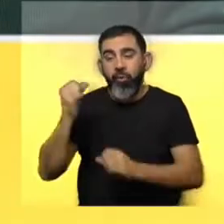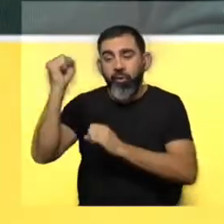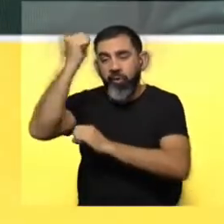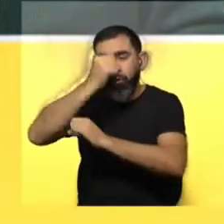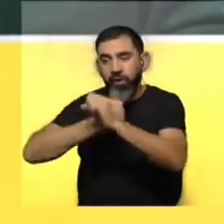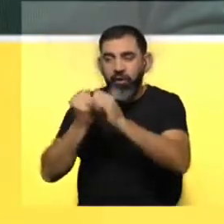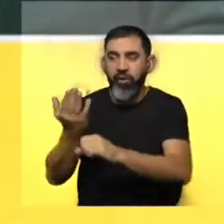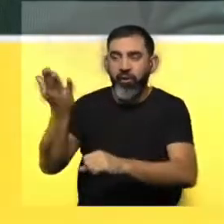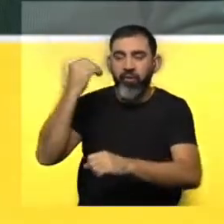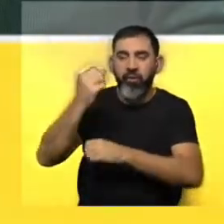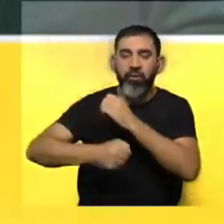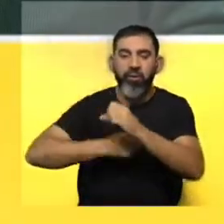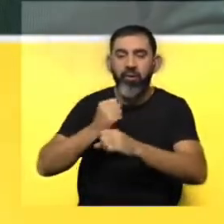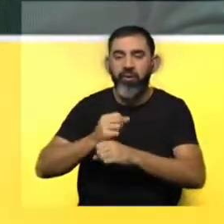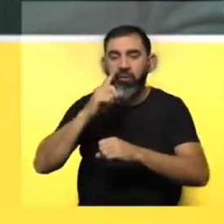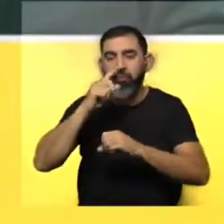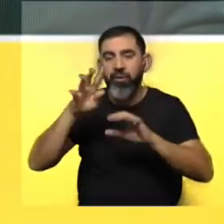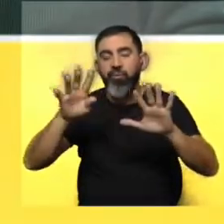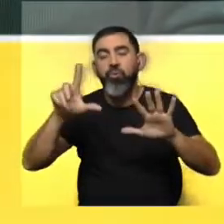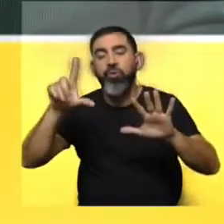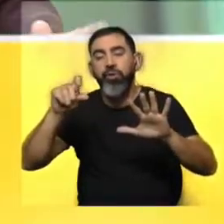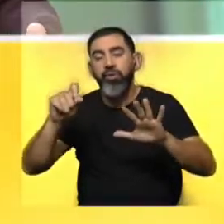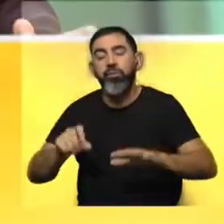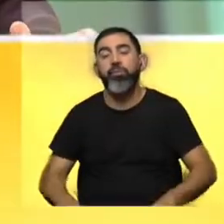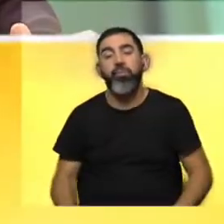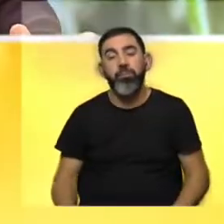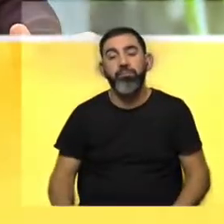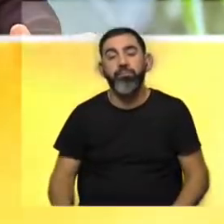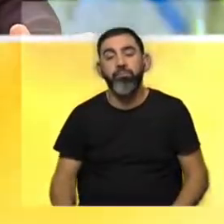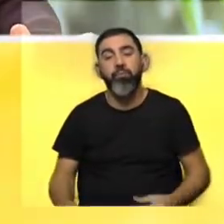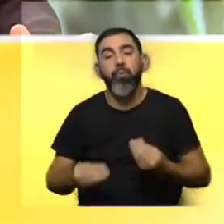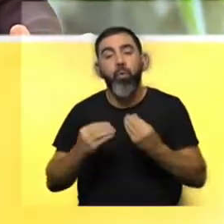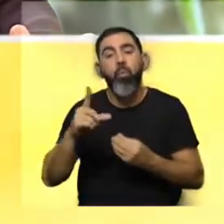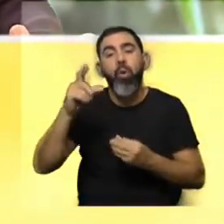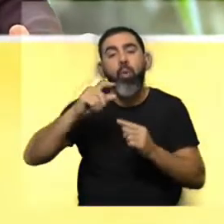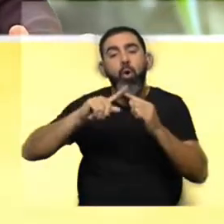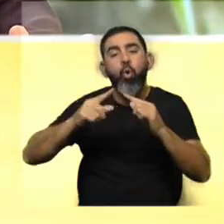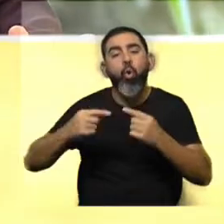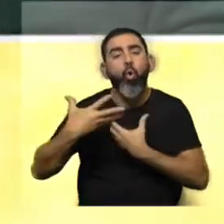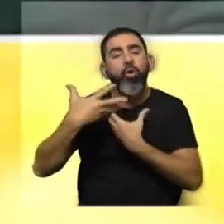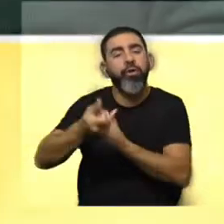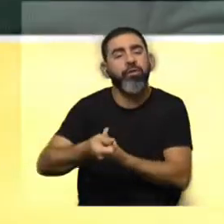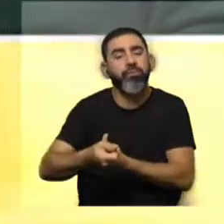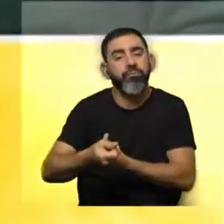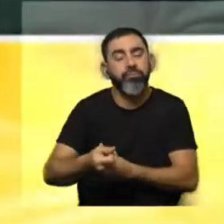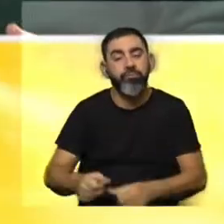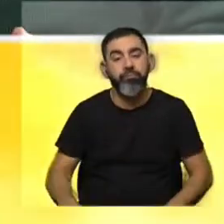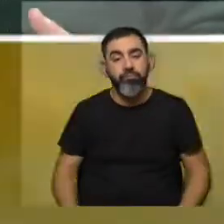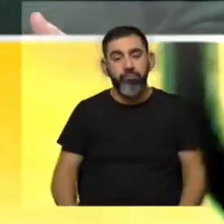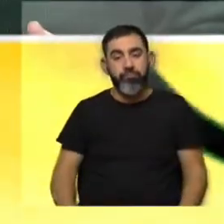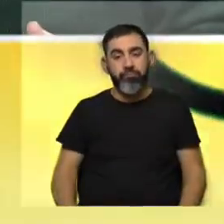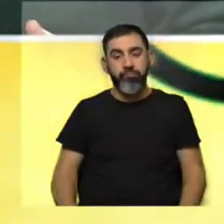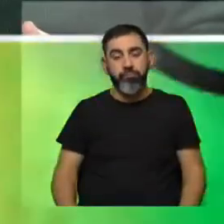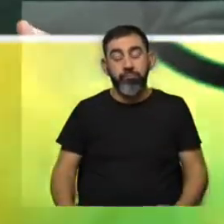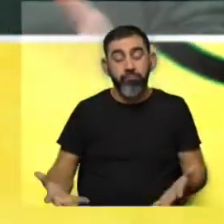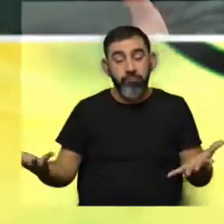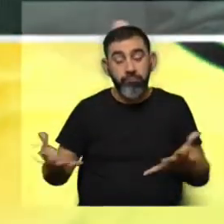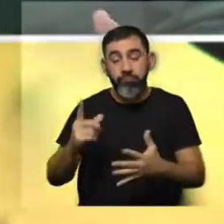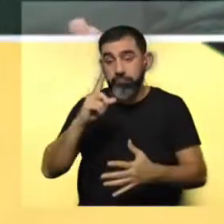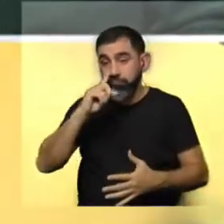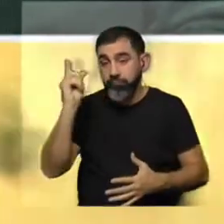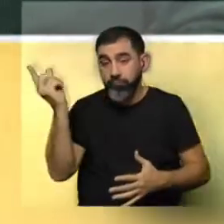Francesco en el año 1970. Bien, ¿y cómo fortalecemos aguas corrientes? Ahora lo que habría que hacer rápidamente